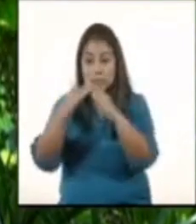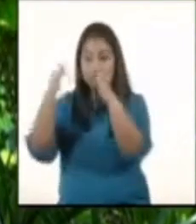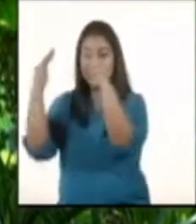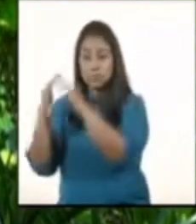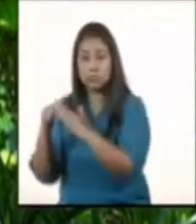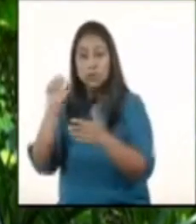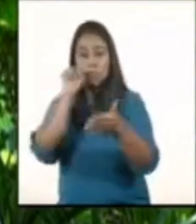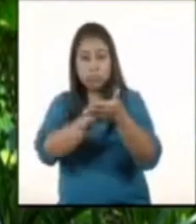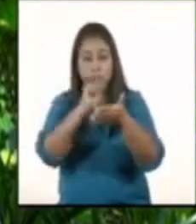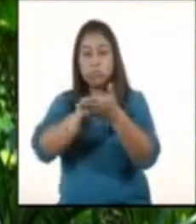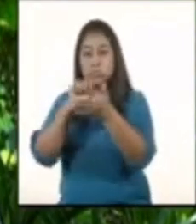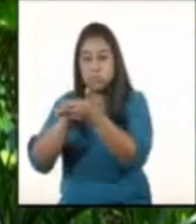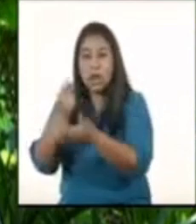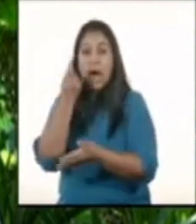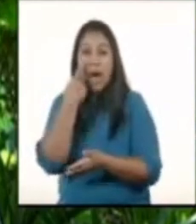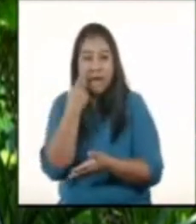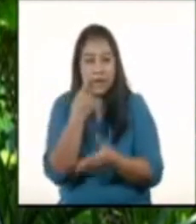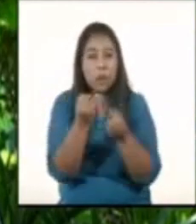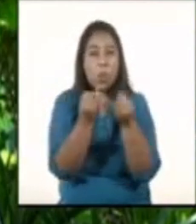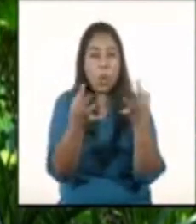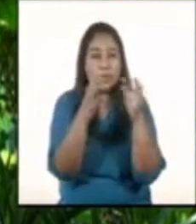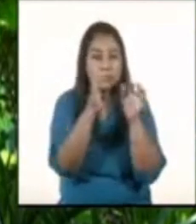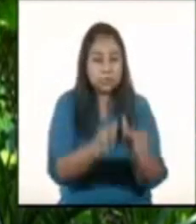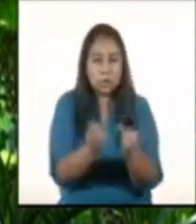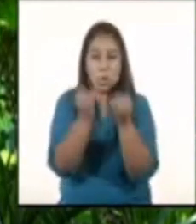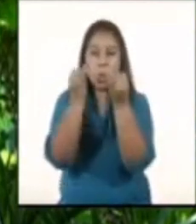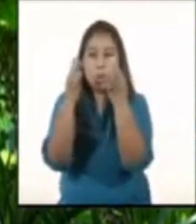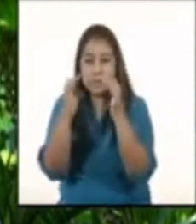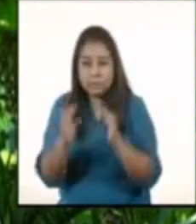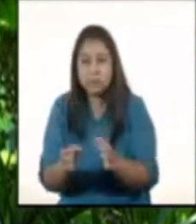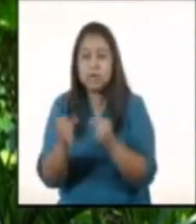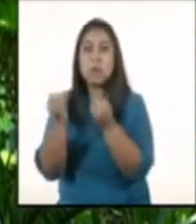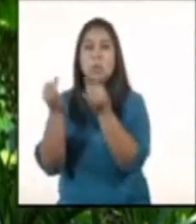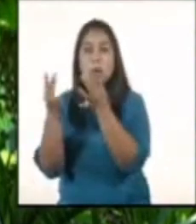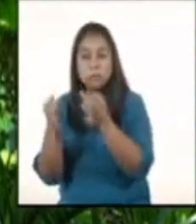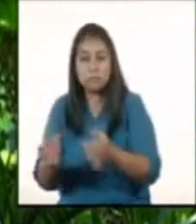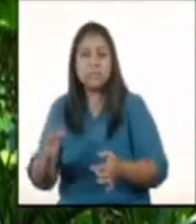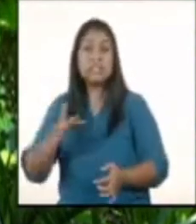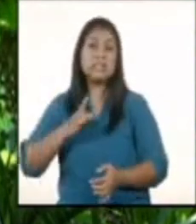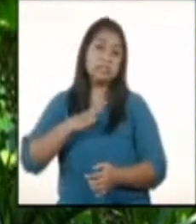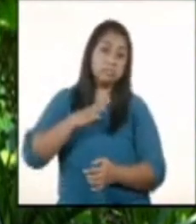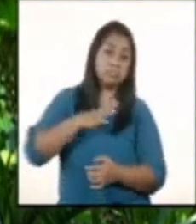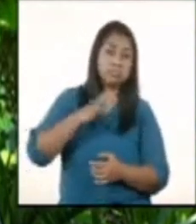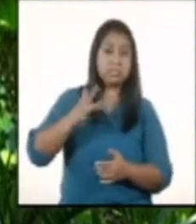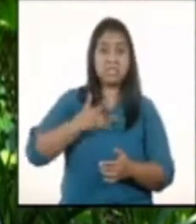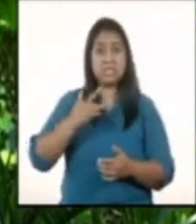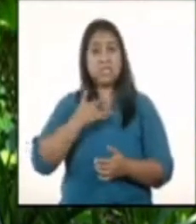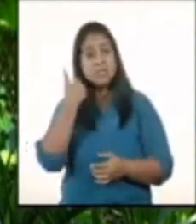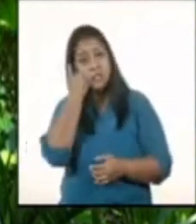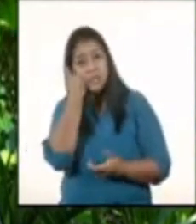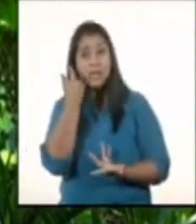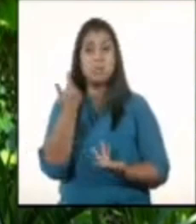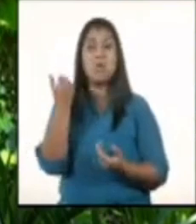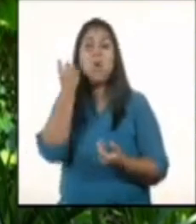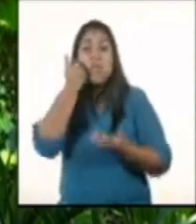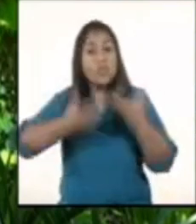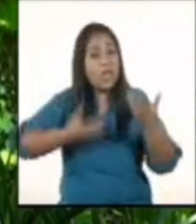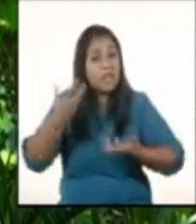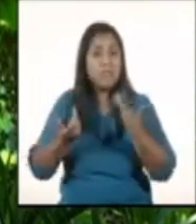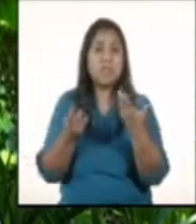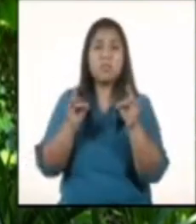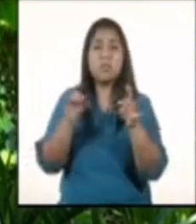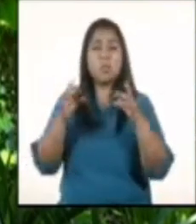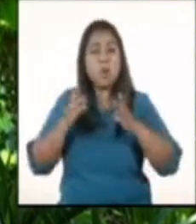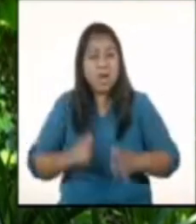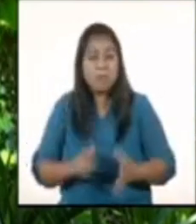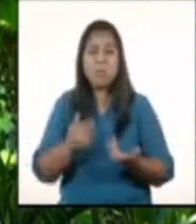cuántas personas hay en cada vivienda, qué síntomas tienen, si hay alguno que tenga síntomas, para poder proceder con esas